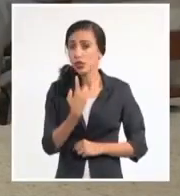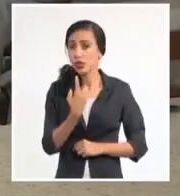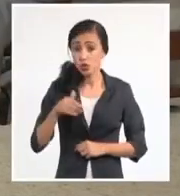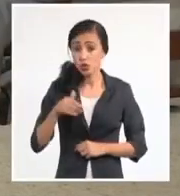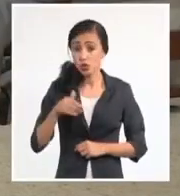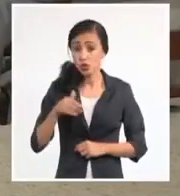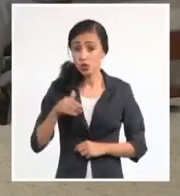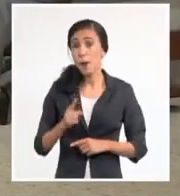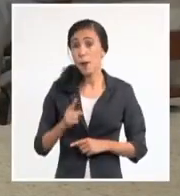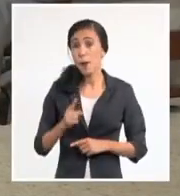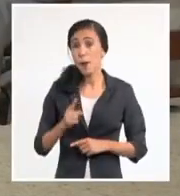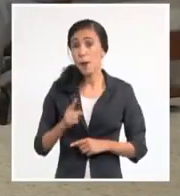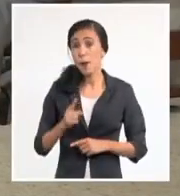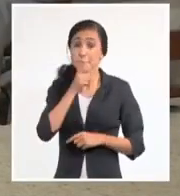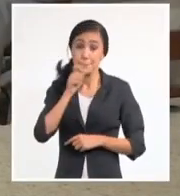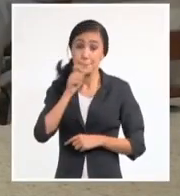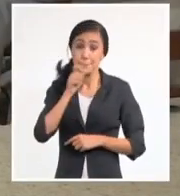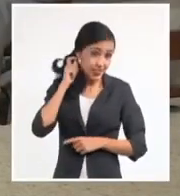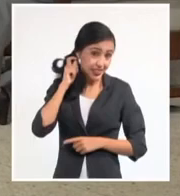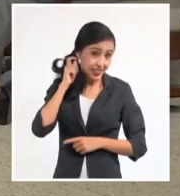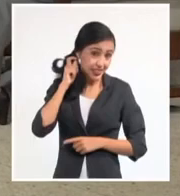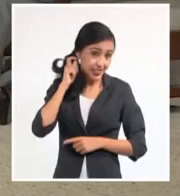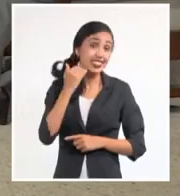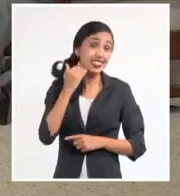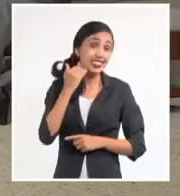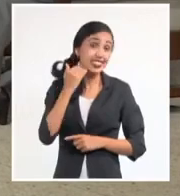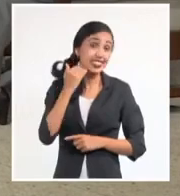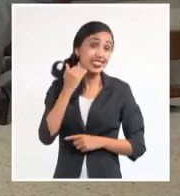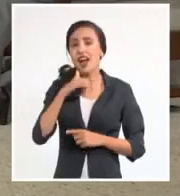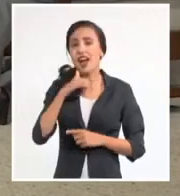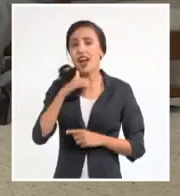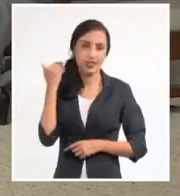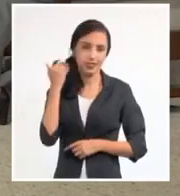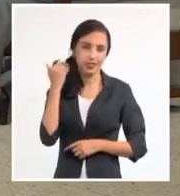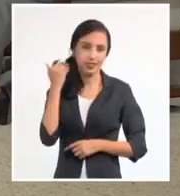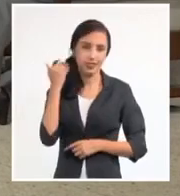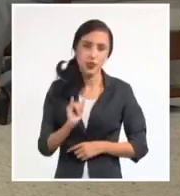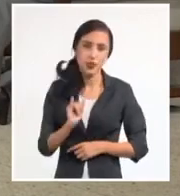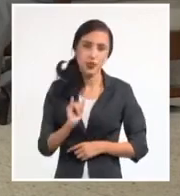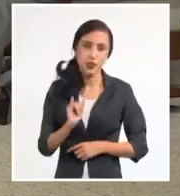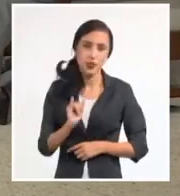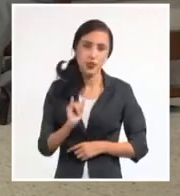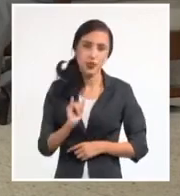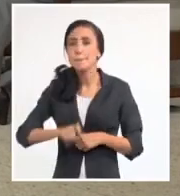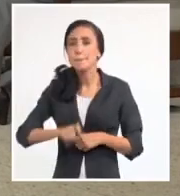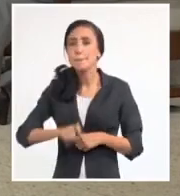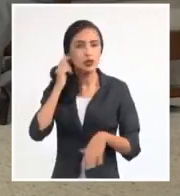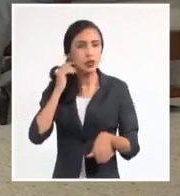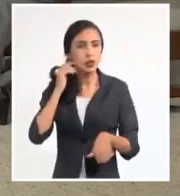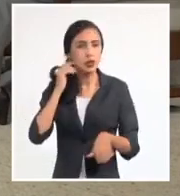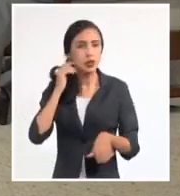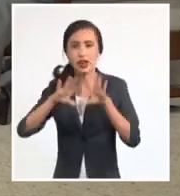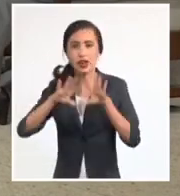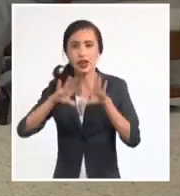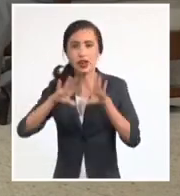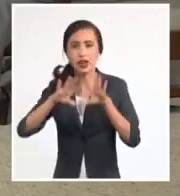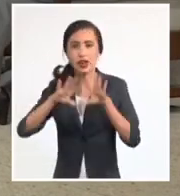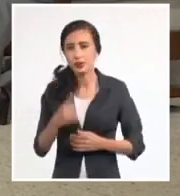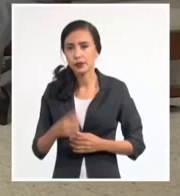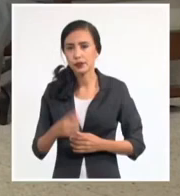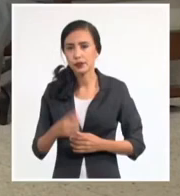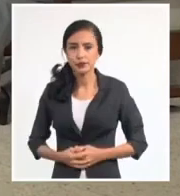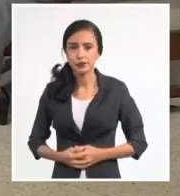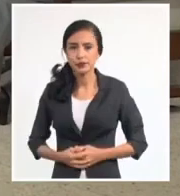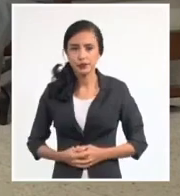sí, y también estuvo mi colega Daimí Díaz Breisbe ya preparado, digamos que todo un material. Vamos a tener ese material